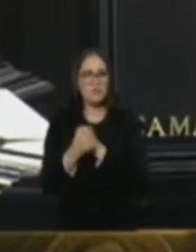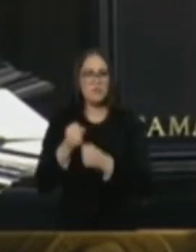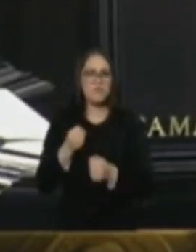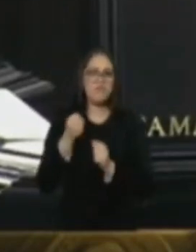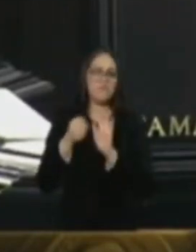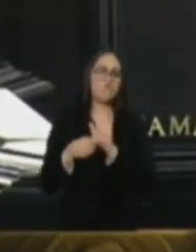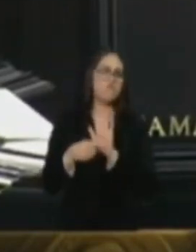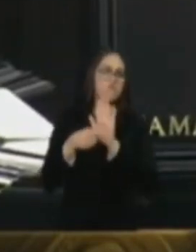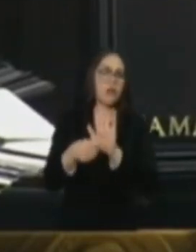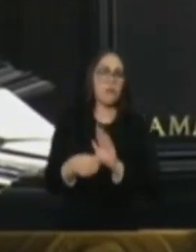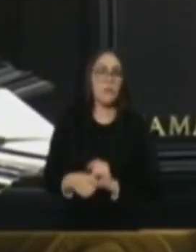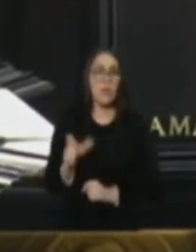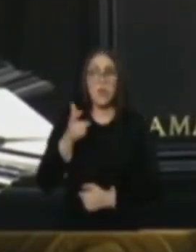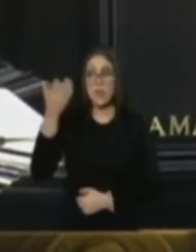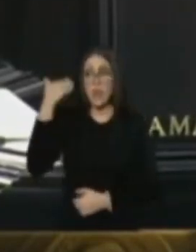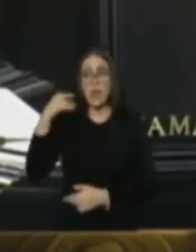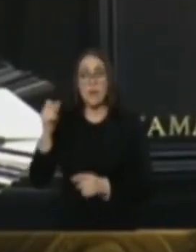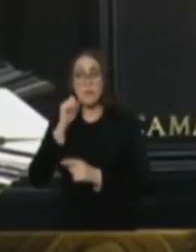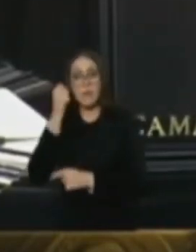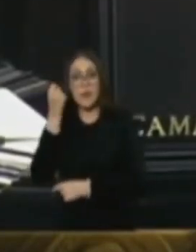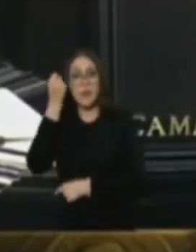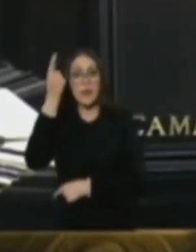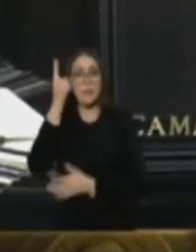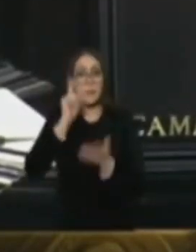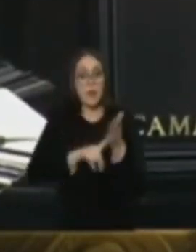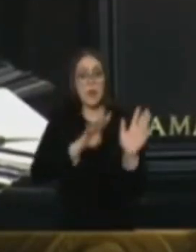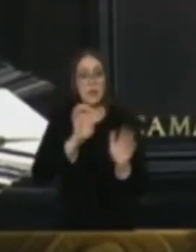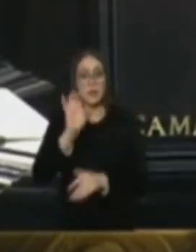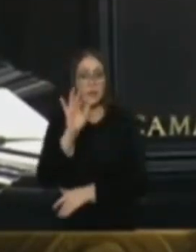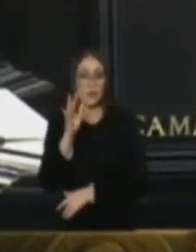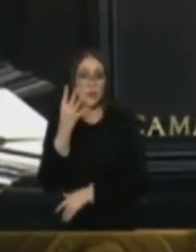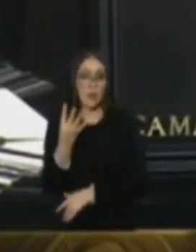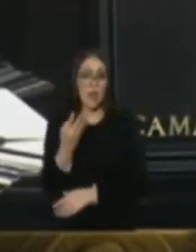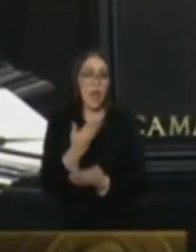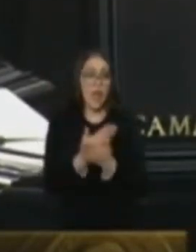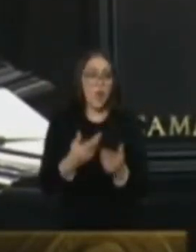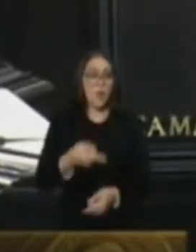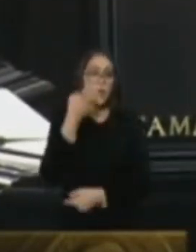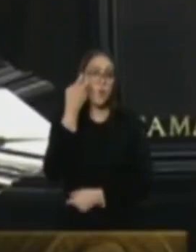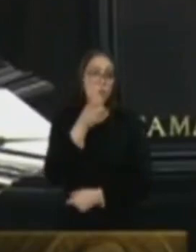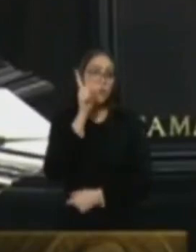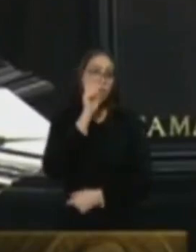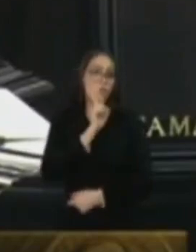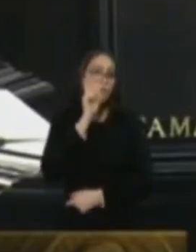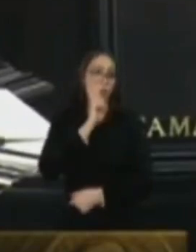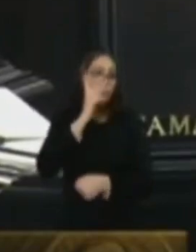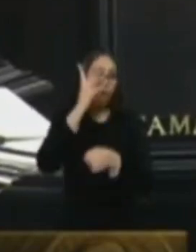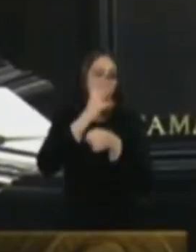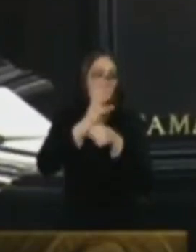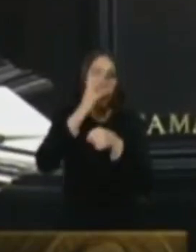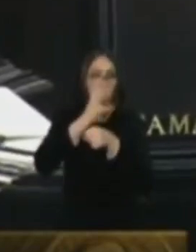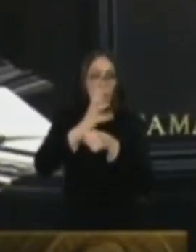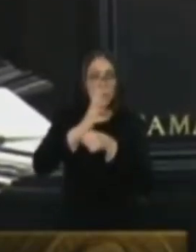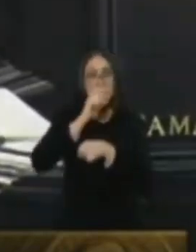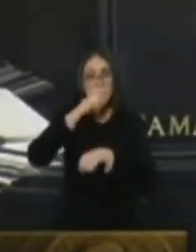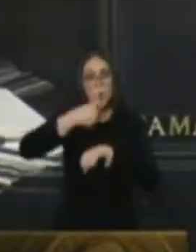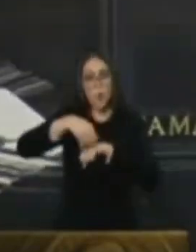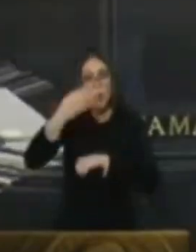en 1954, Elena será la 9ª mujer en aparecer en el muro de honor de la